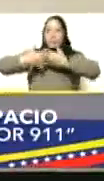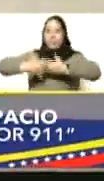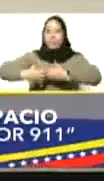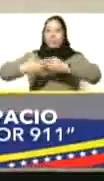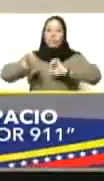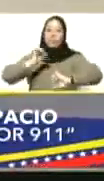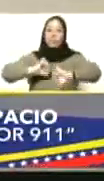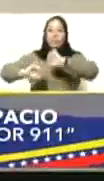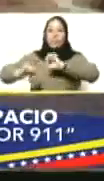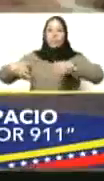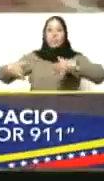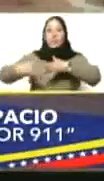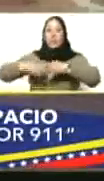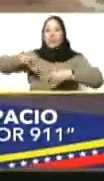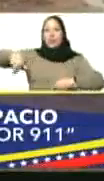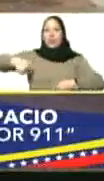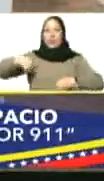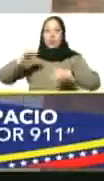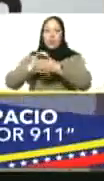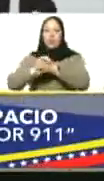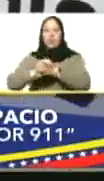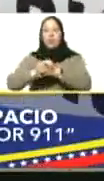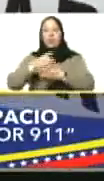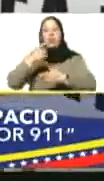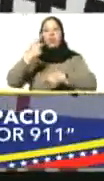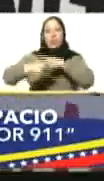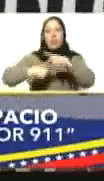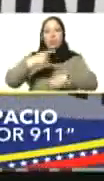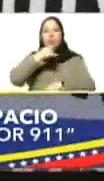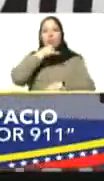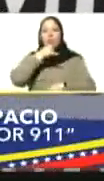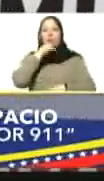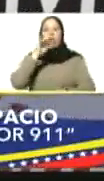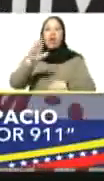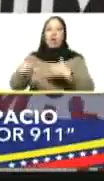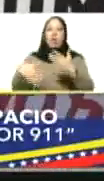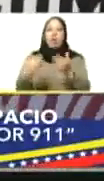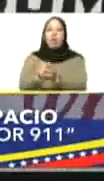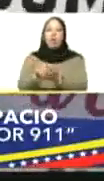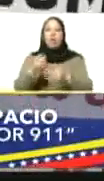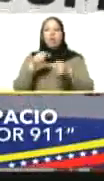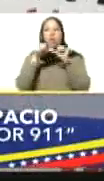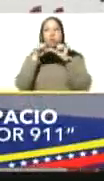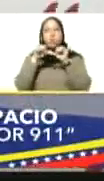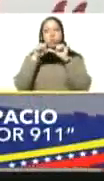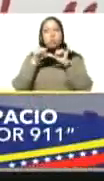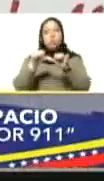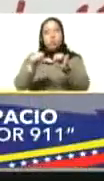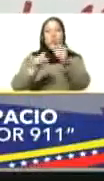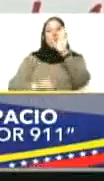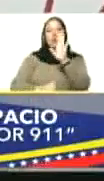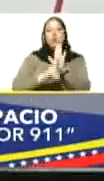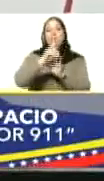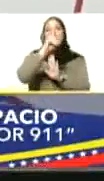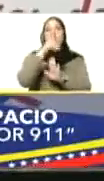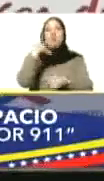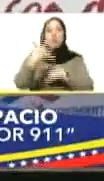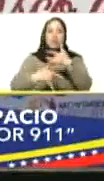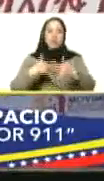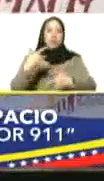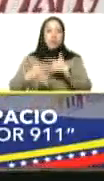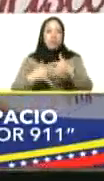Frente Francisco de Miranda es nuestro ente de la mano, ente constructor, quien nos ha llevado a darle continuidad al desarrollo y